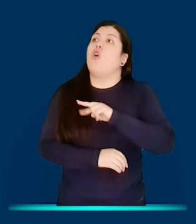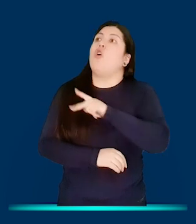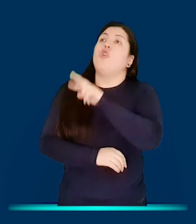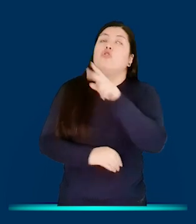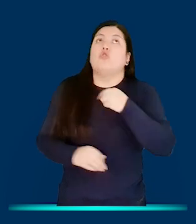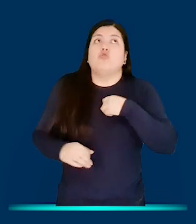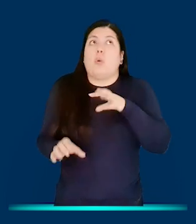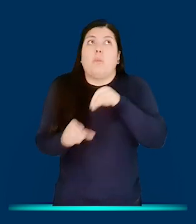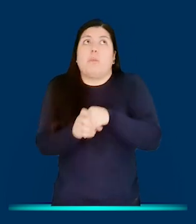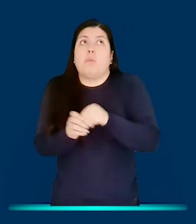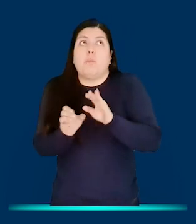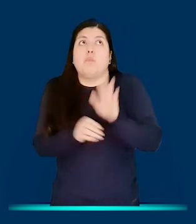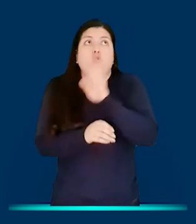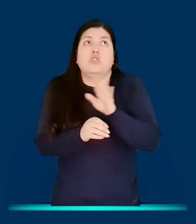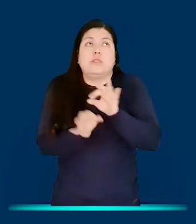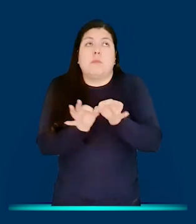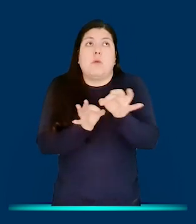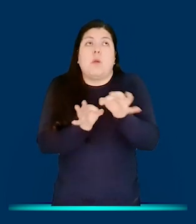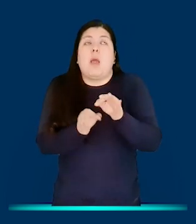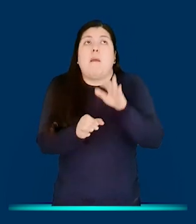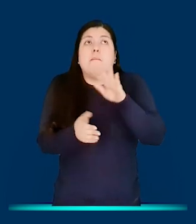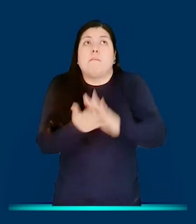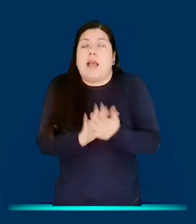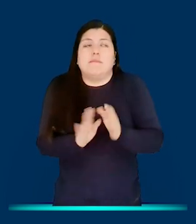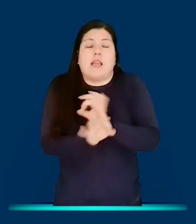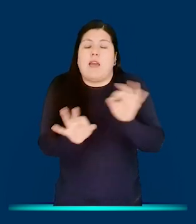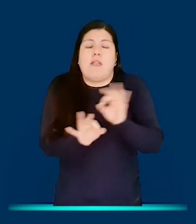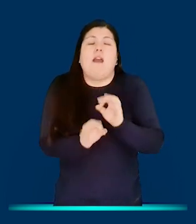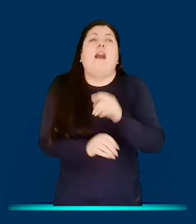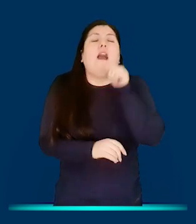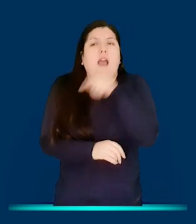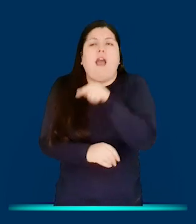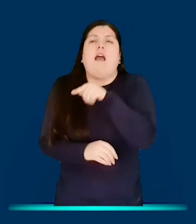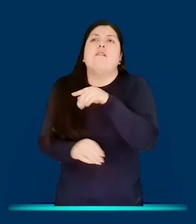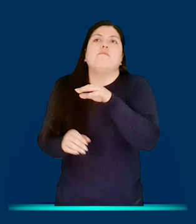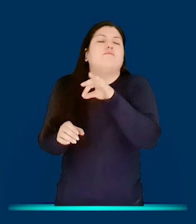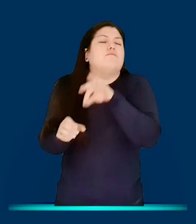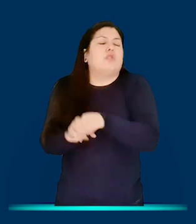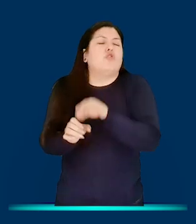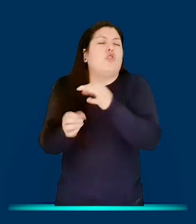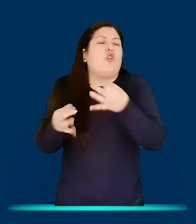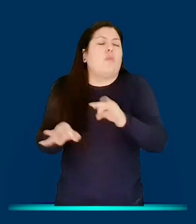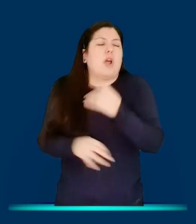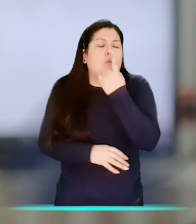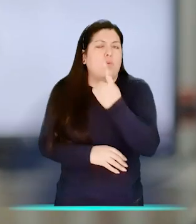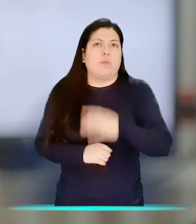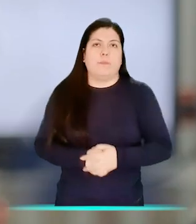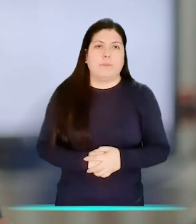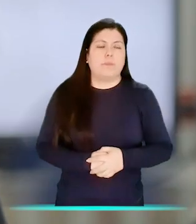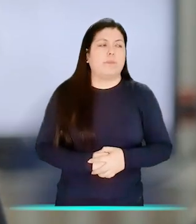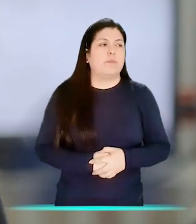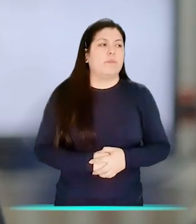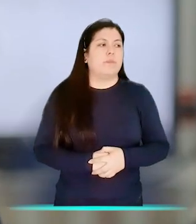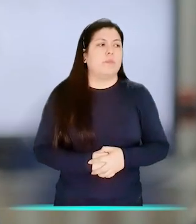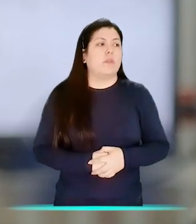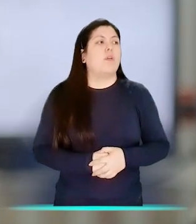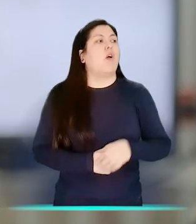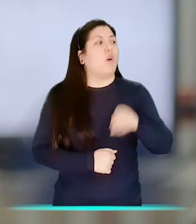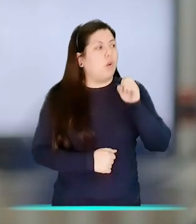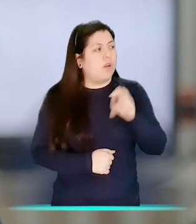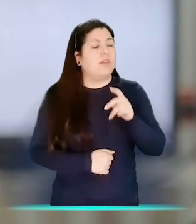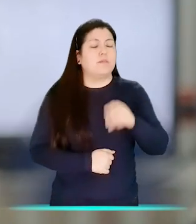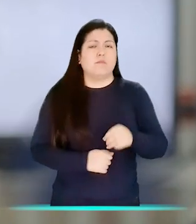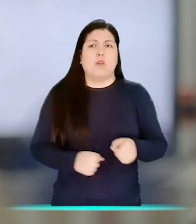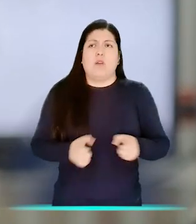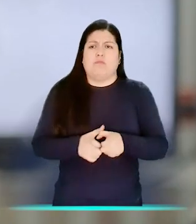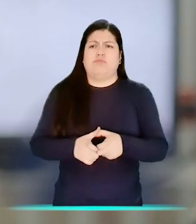es. El resto de los colombianos solamente podemos dar un voto para la Cámara de Representantes. Para estas elecciones aumentaron